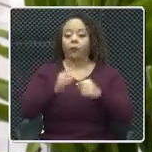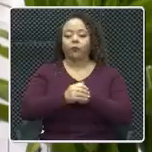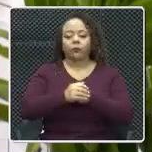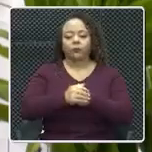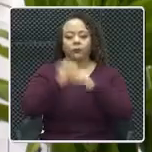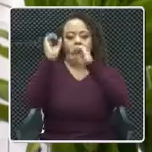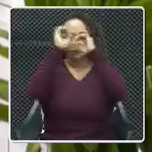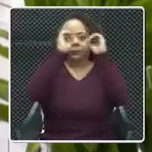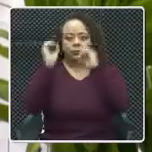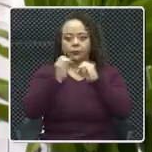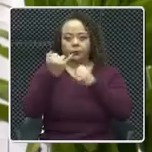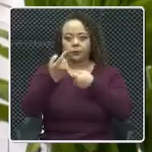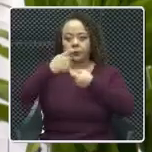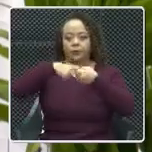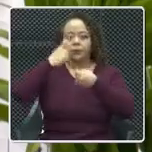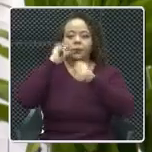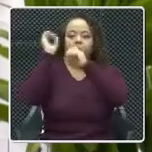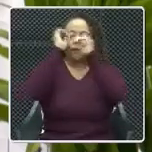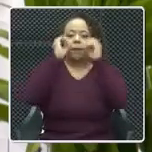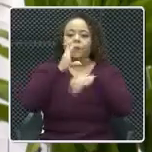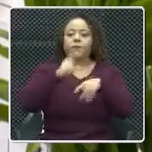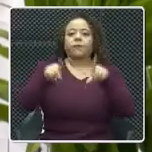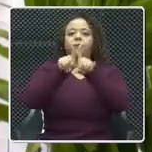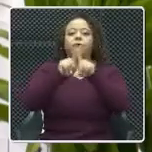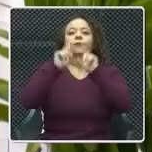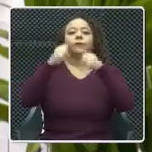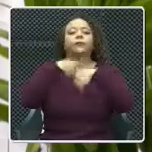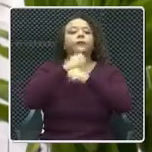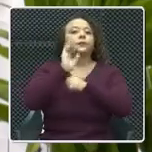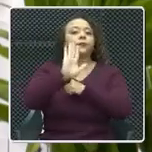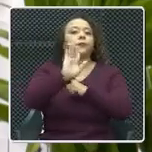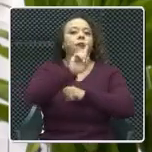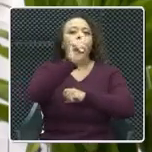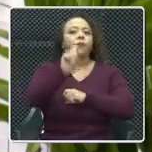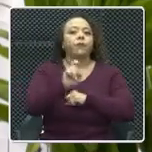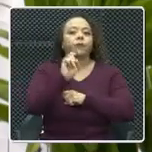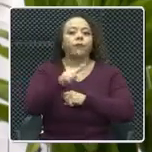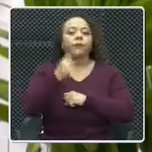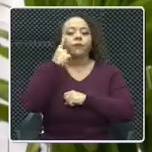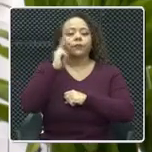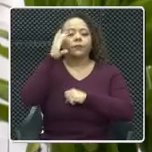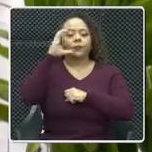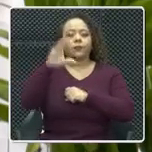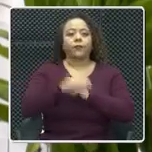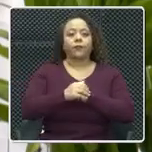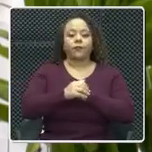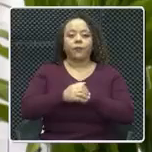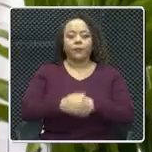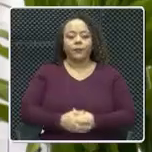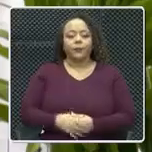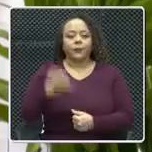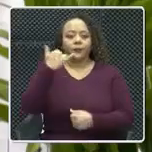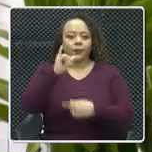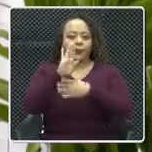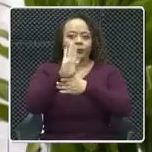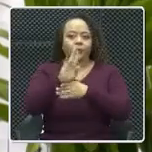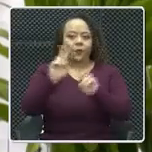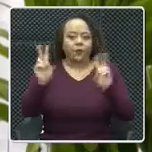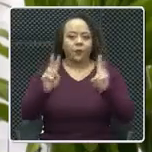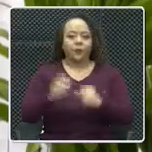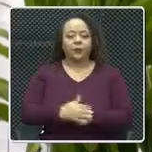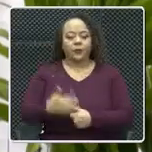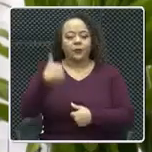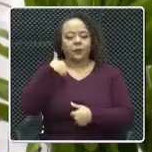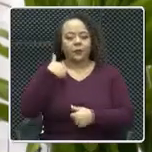Zoom si está conectado por Zoom, y también puede hacer sus consultas a través de la red de Facebook si está en la transmisión en vivo